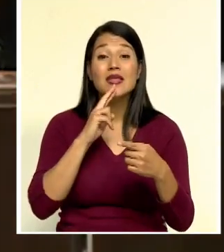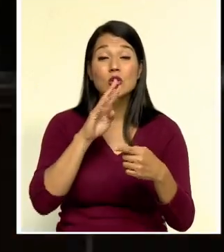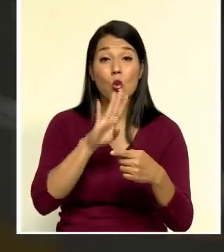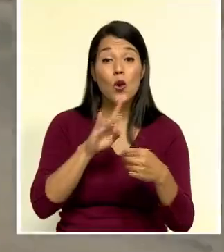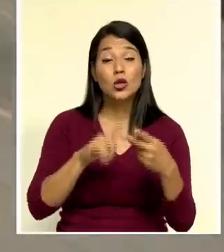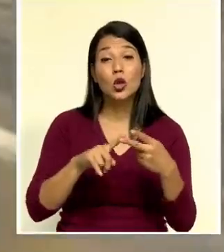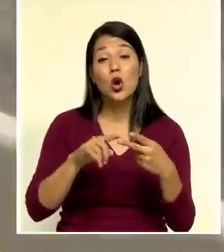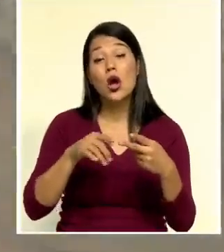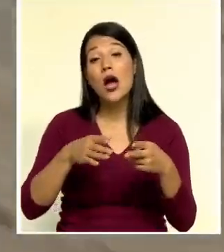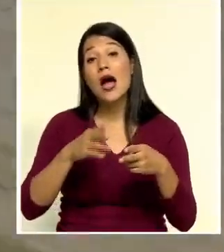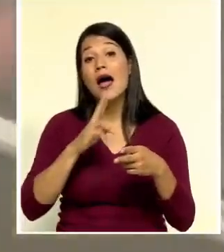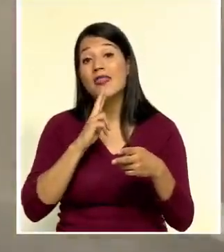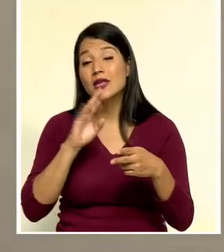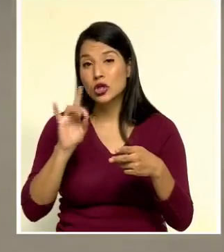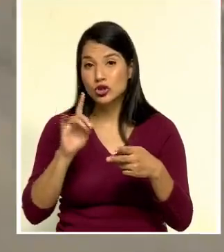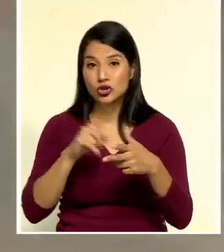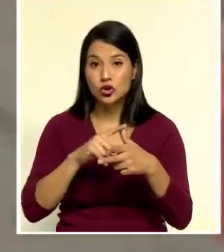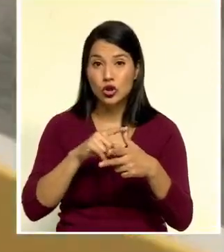8.